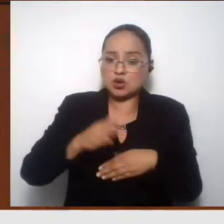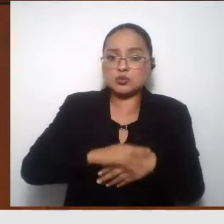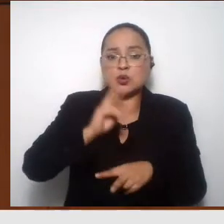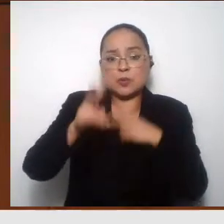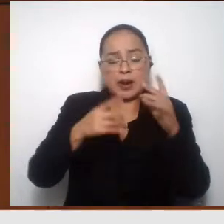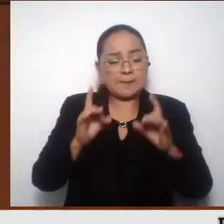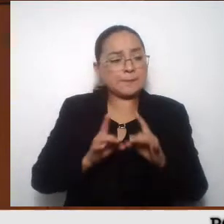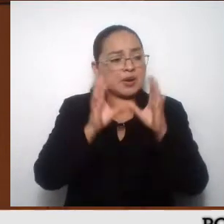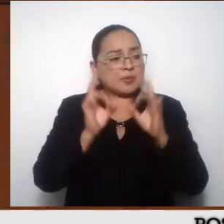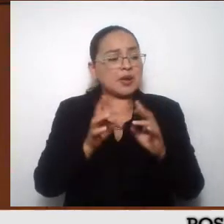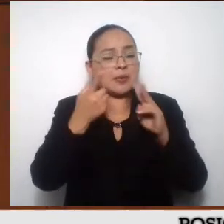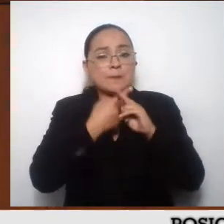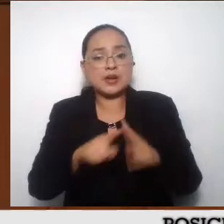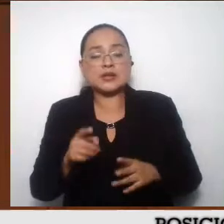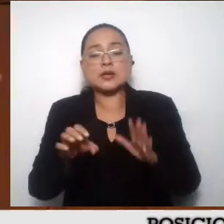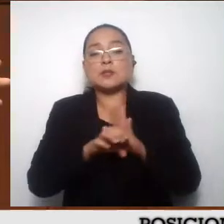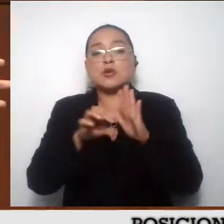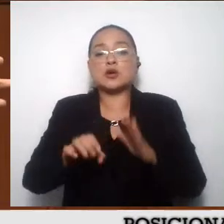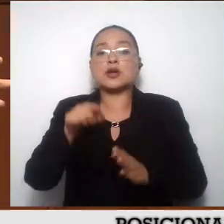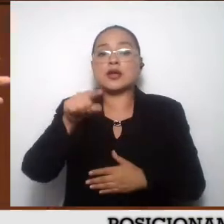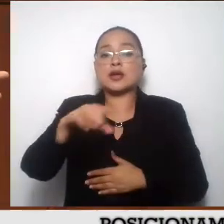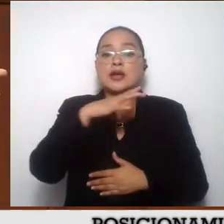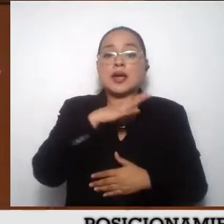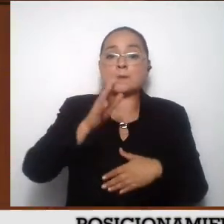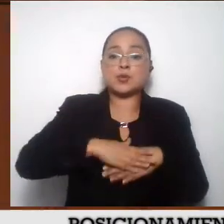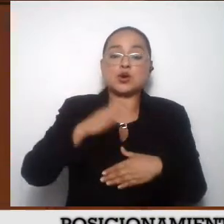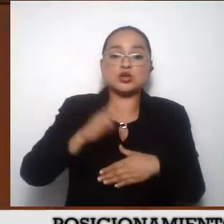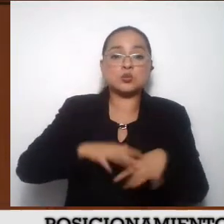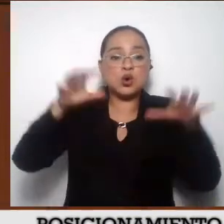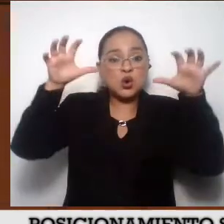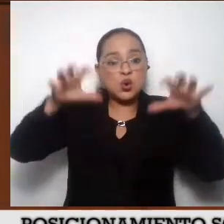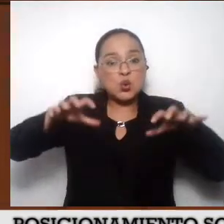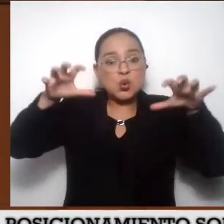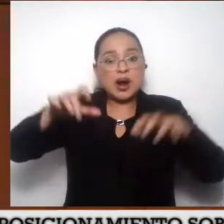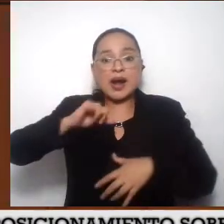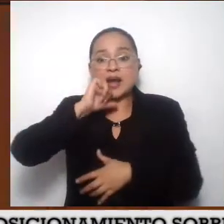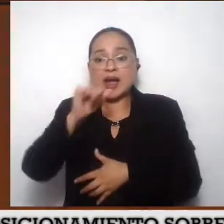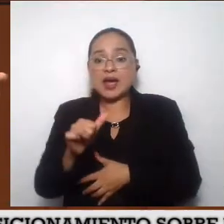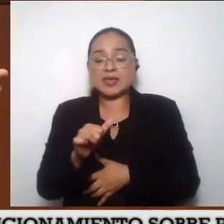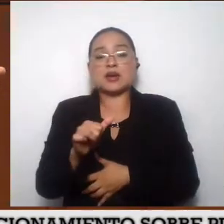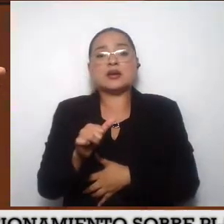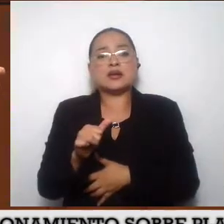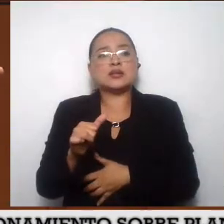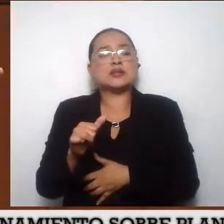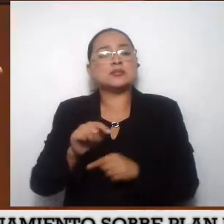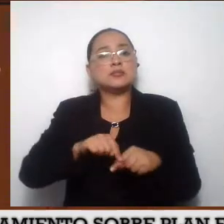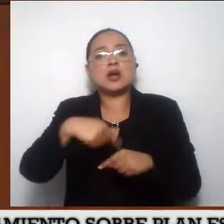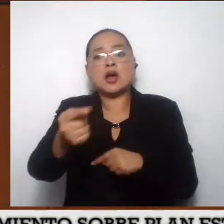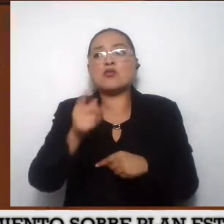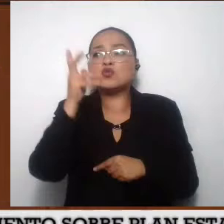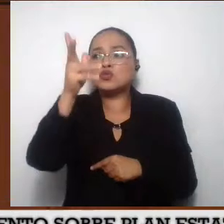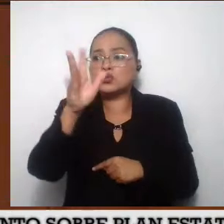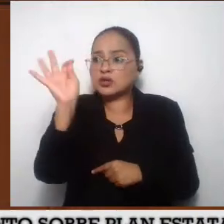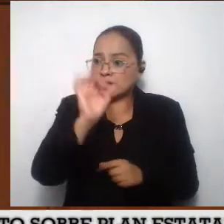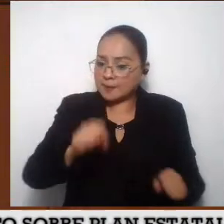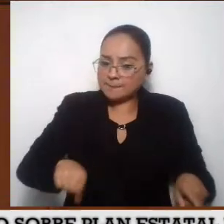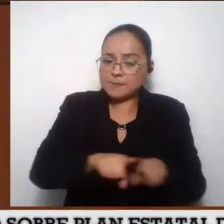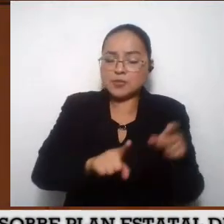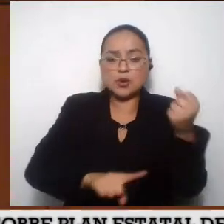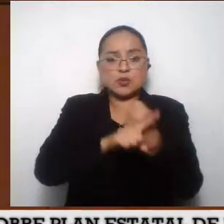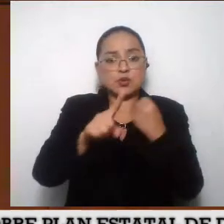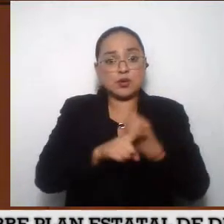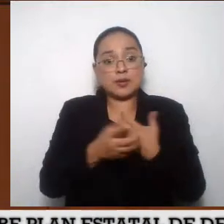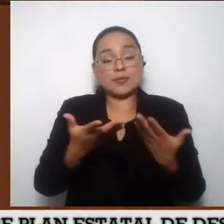pensemos en el escenario de sequía que potencialmente estaremos enfrentando. Sin embargo, el plan